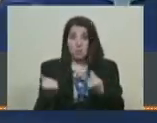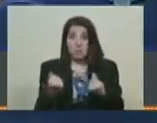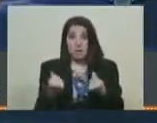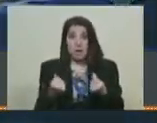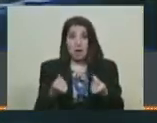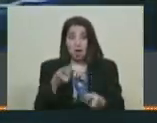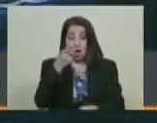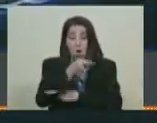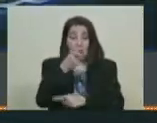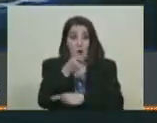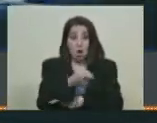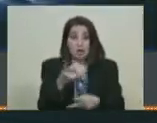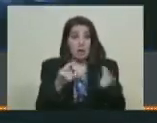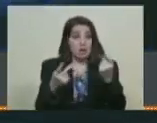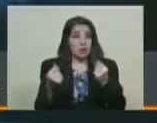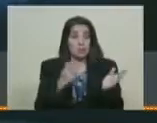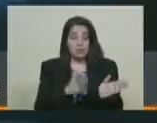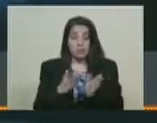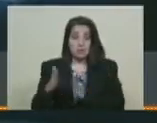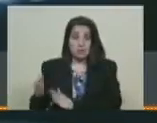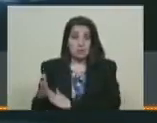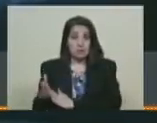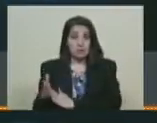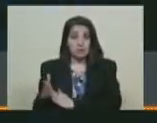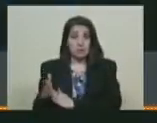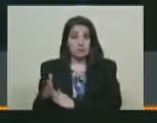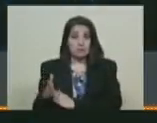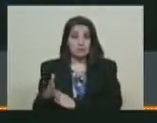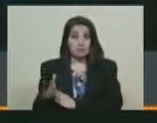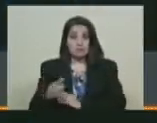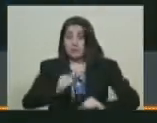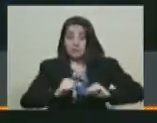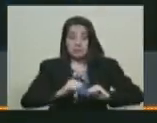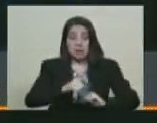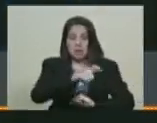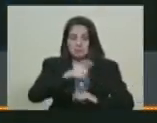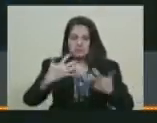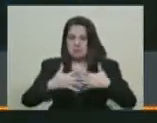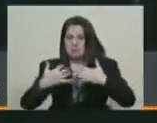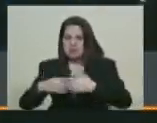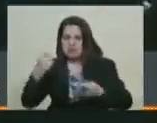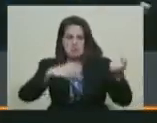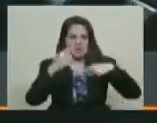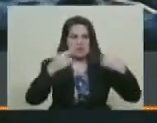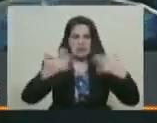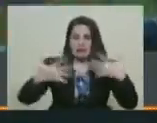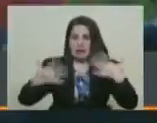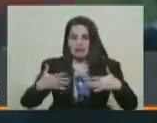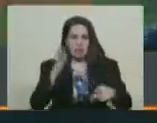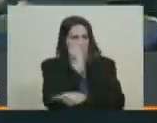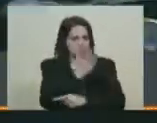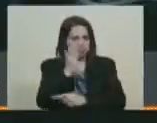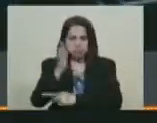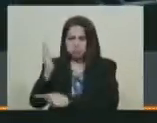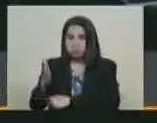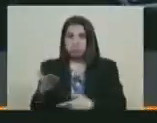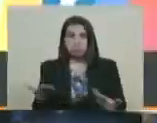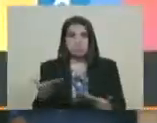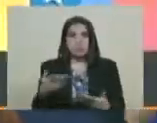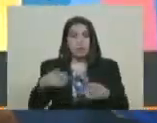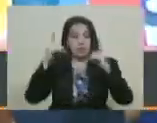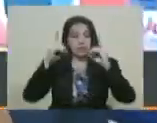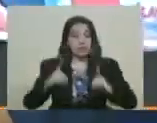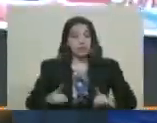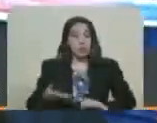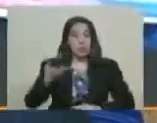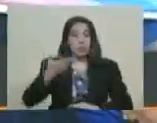poner orden en la economía, a poner en cintura a los especuladores, a tomar decisiones de fondo.